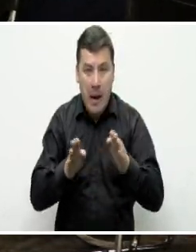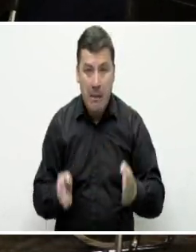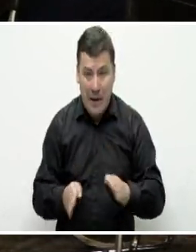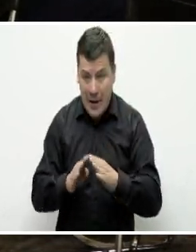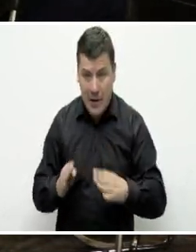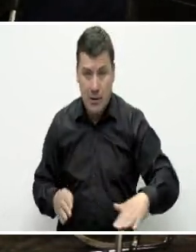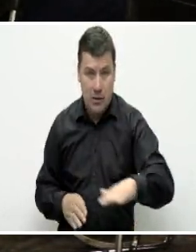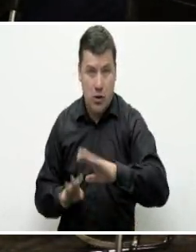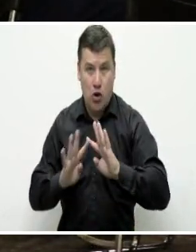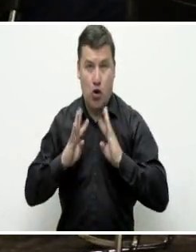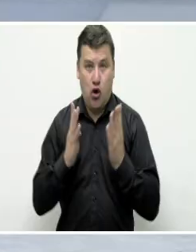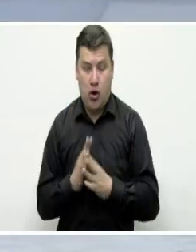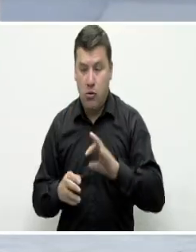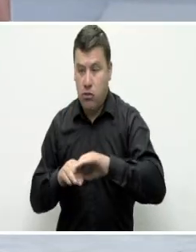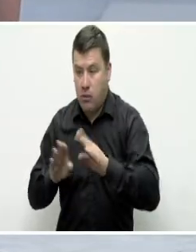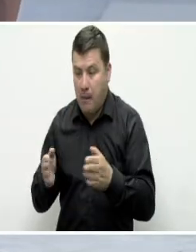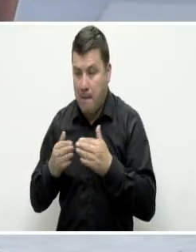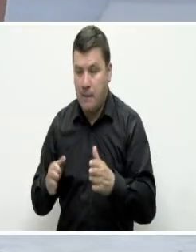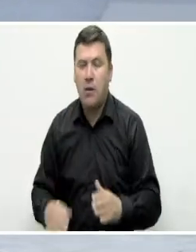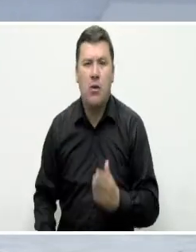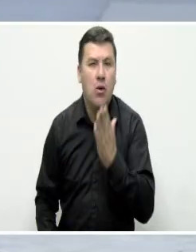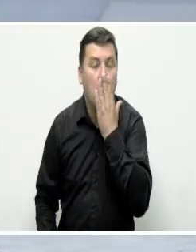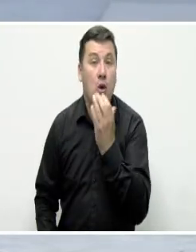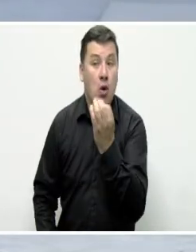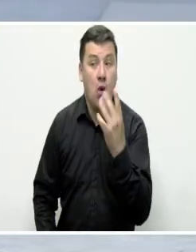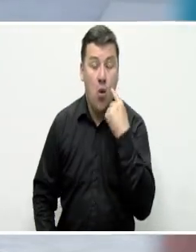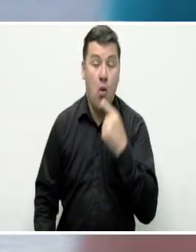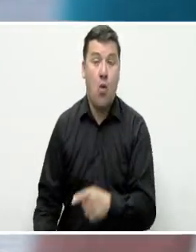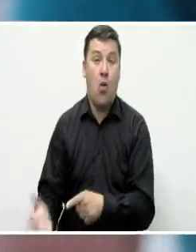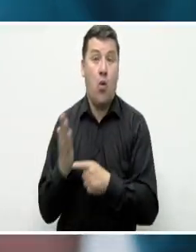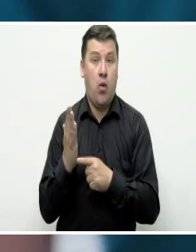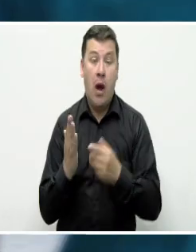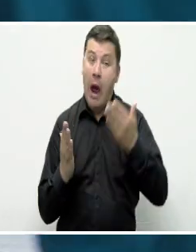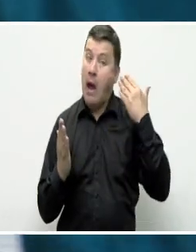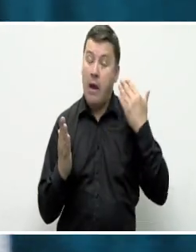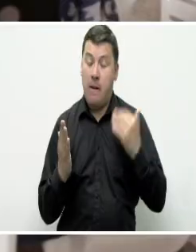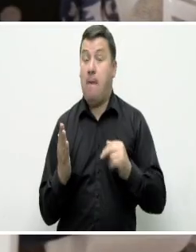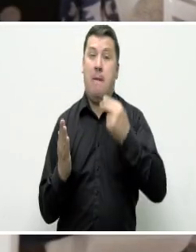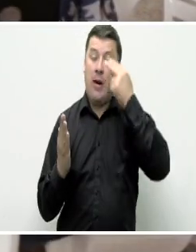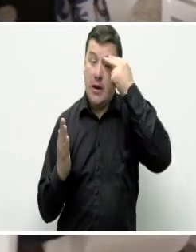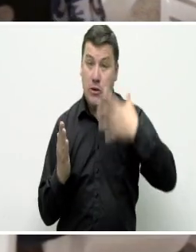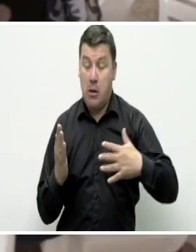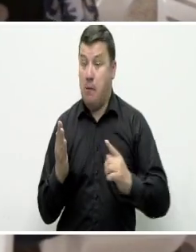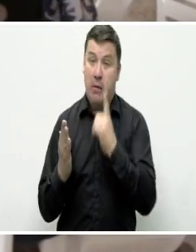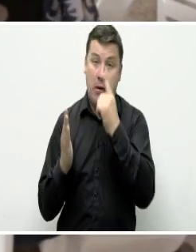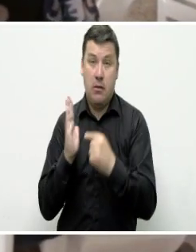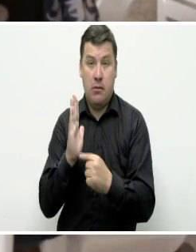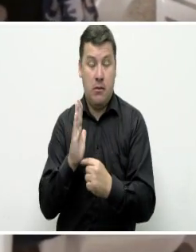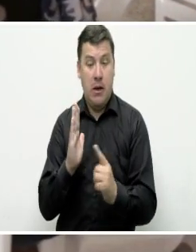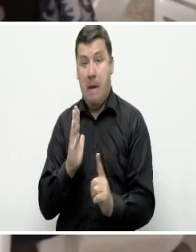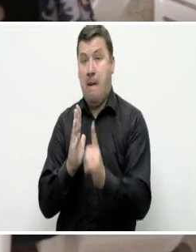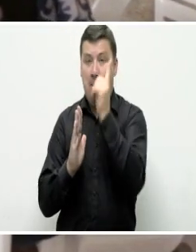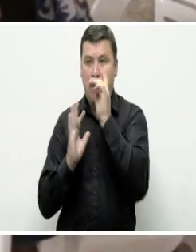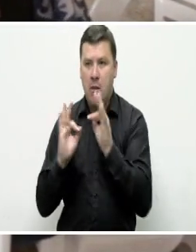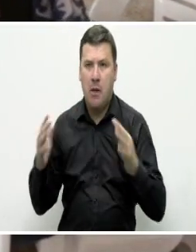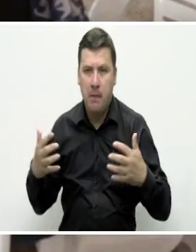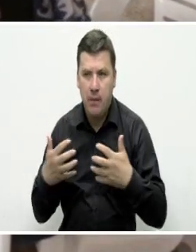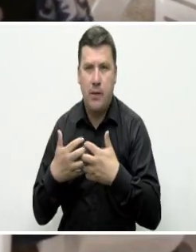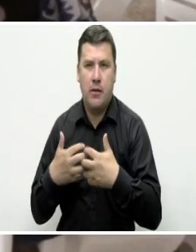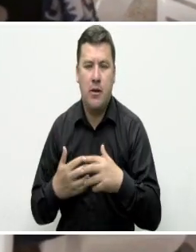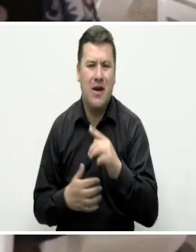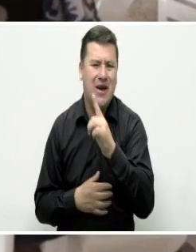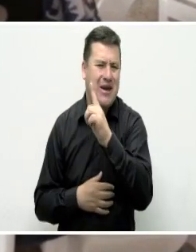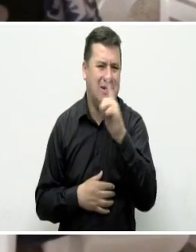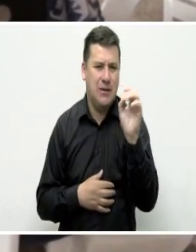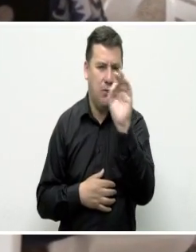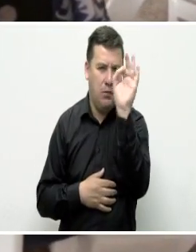las elecciones de Congreso de la República, un número considerable nunca antes registrado. Además, por primera vez se logró el funcionamiento del